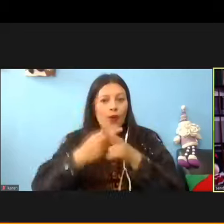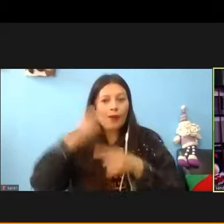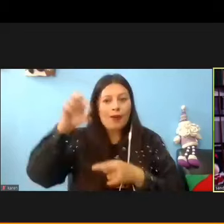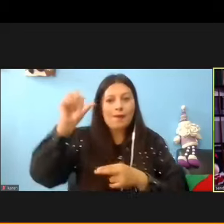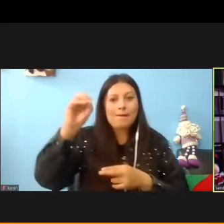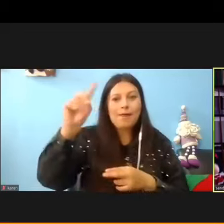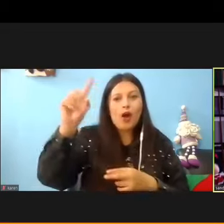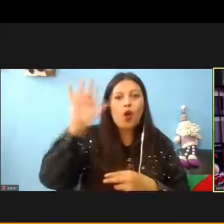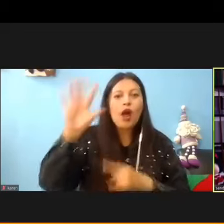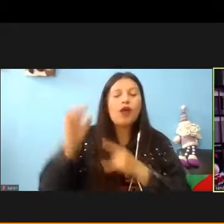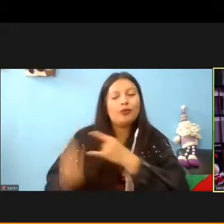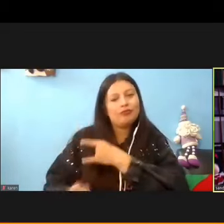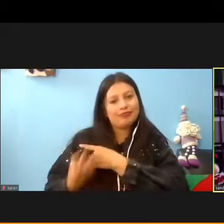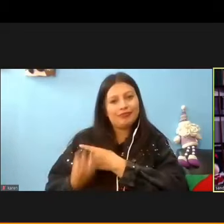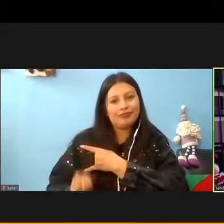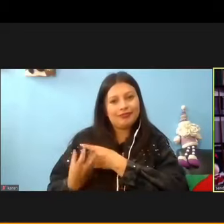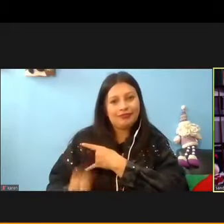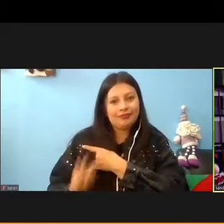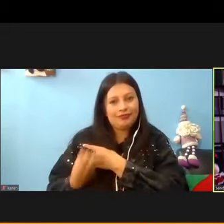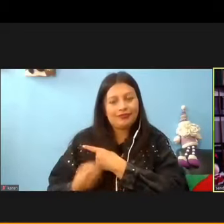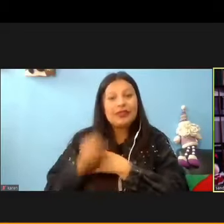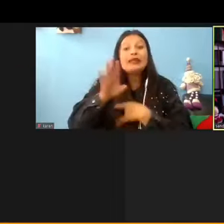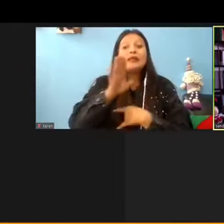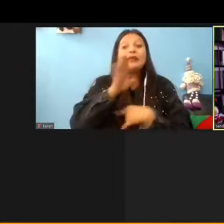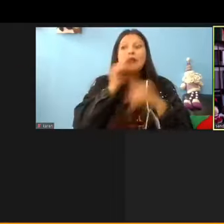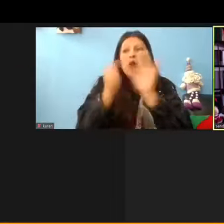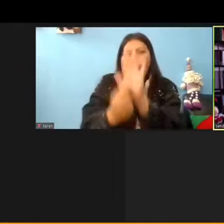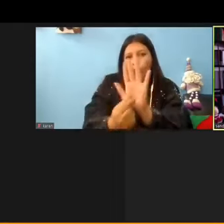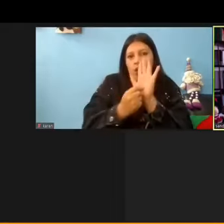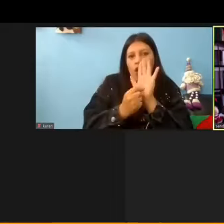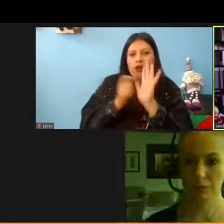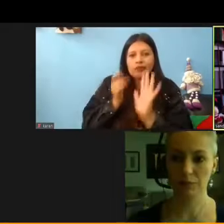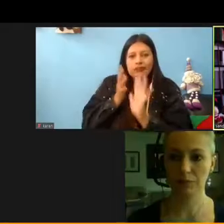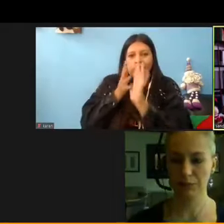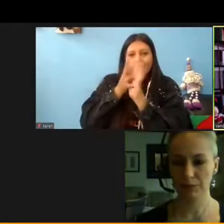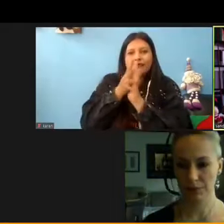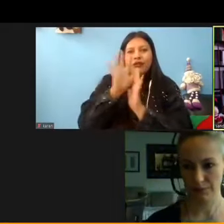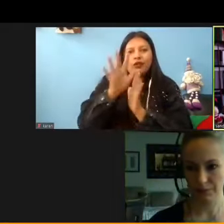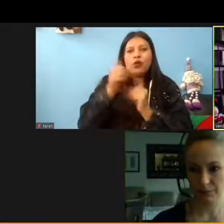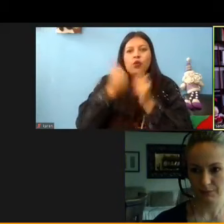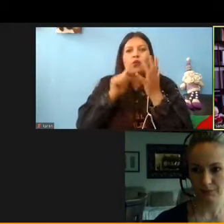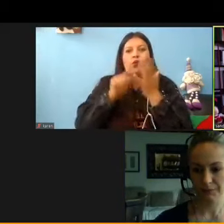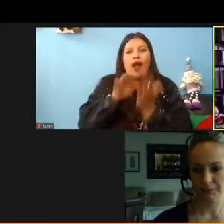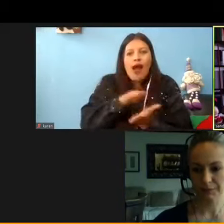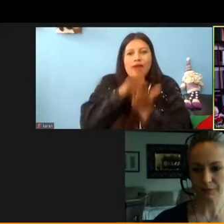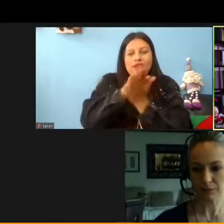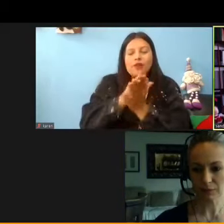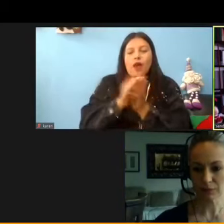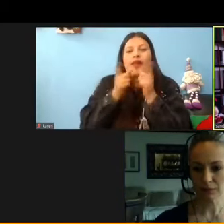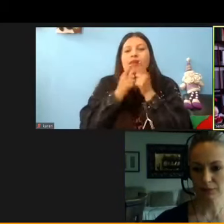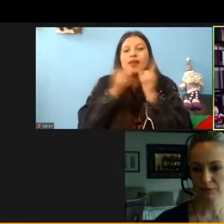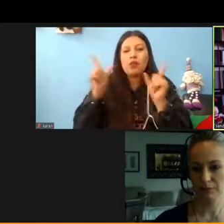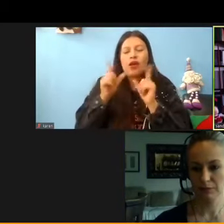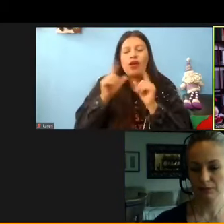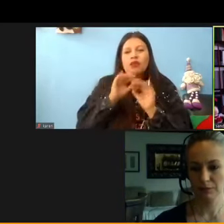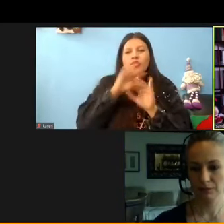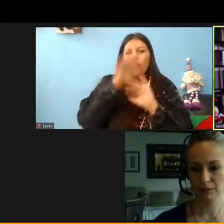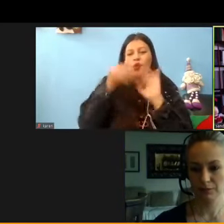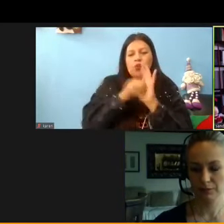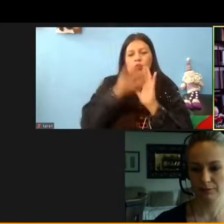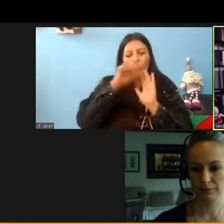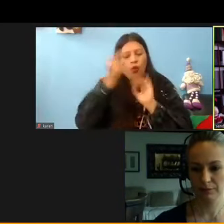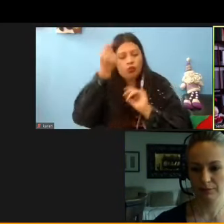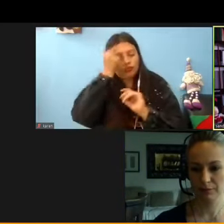de la Universidad Pedagógica Nacional, quien va a presentar la relatoría del eje Archivos, Lenguajes y Estéticas de la